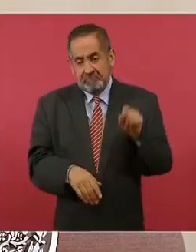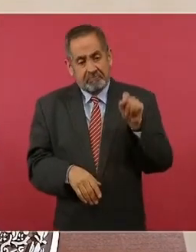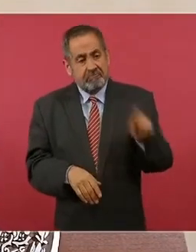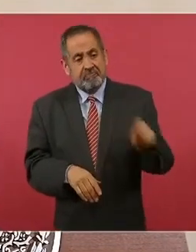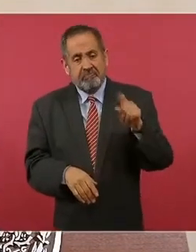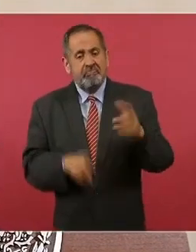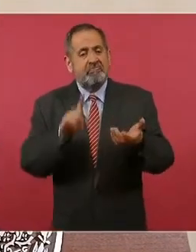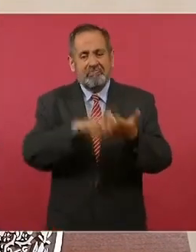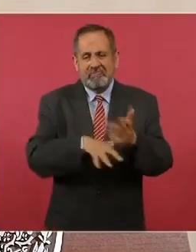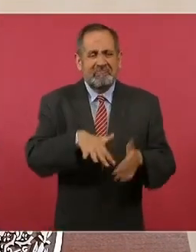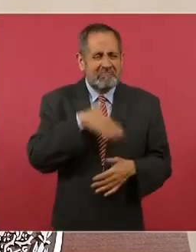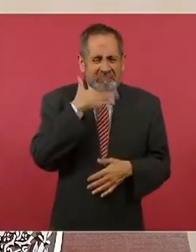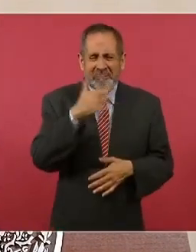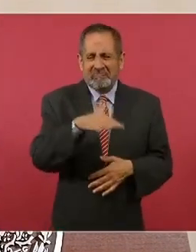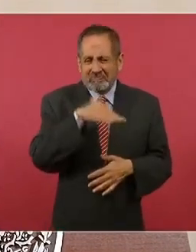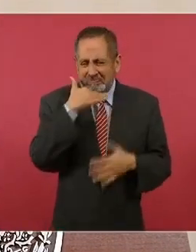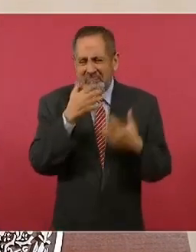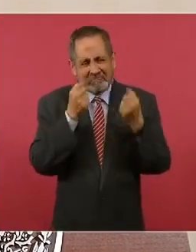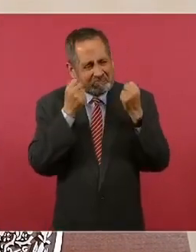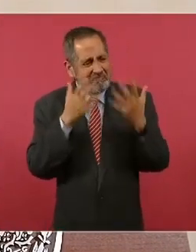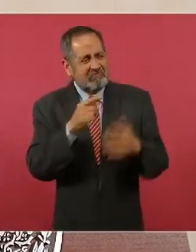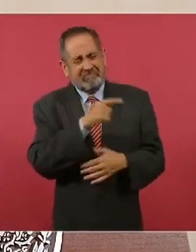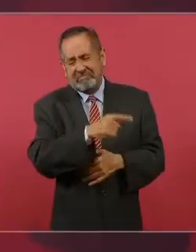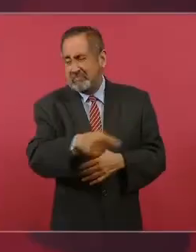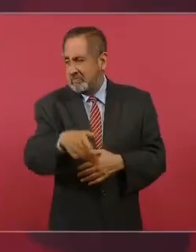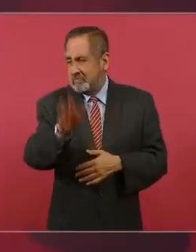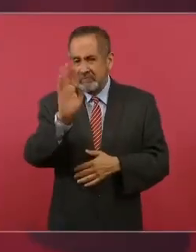con mucha corrupción,